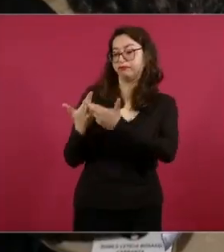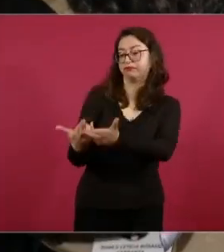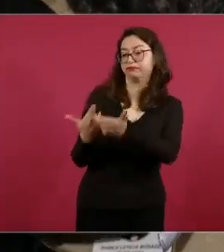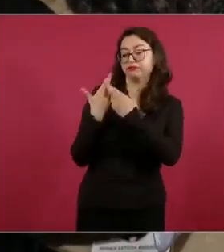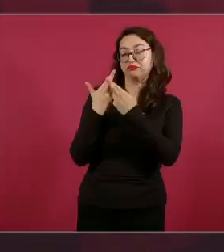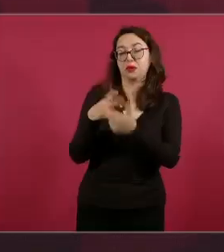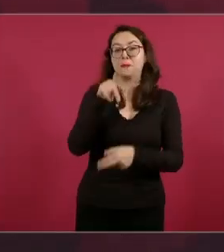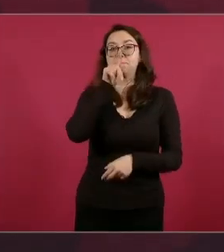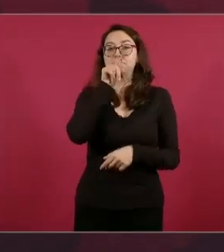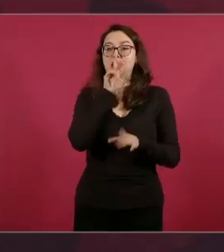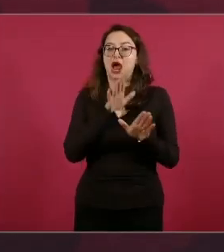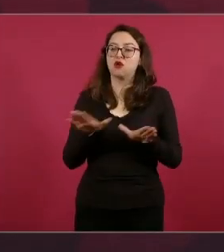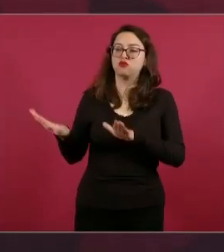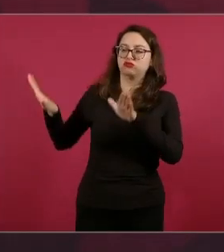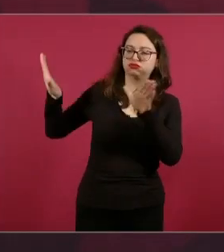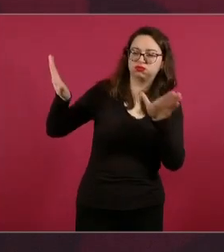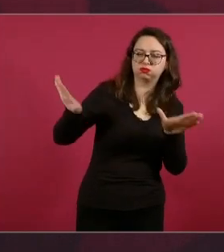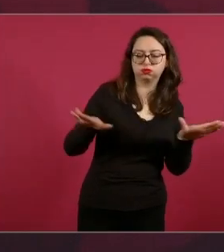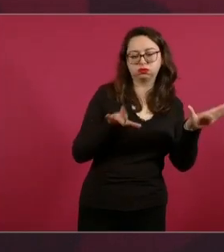Por eso